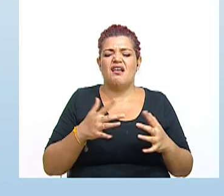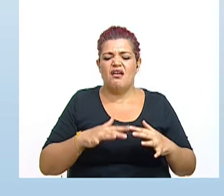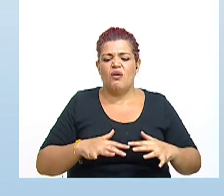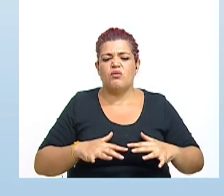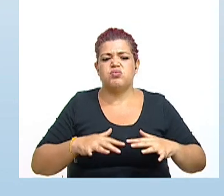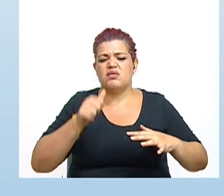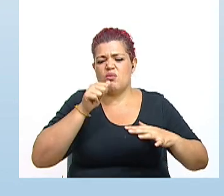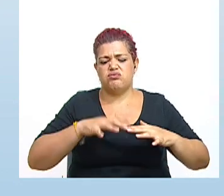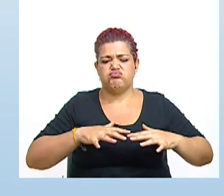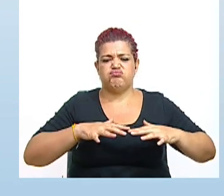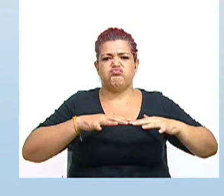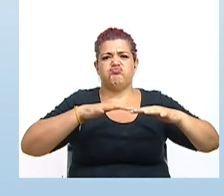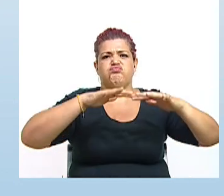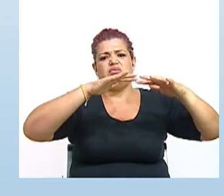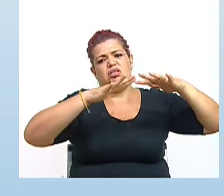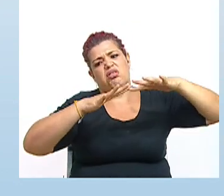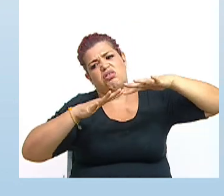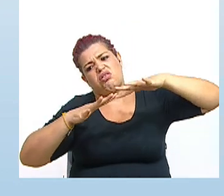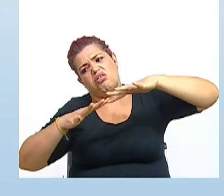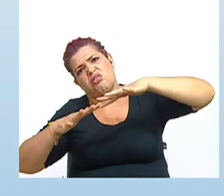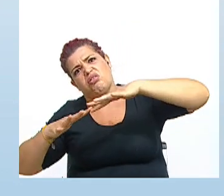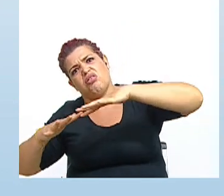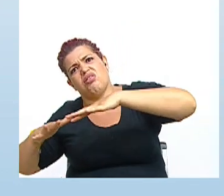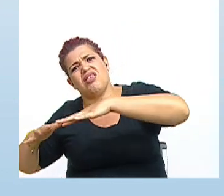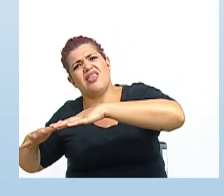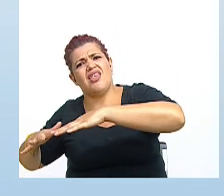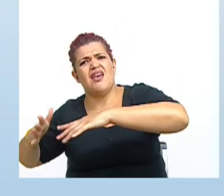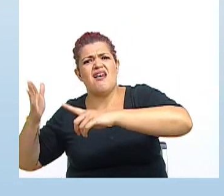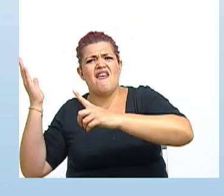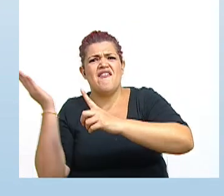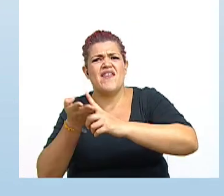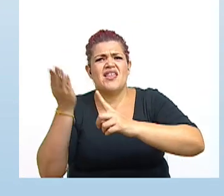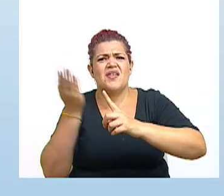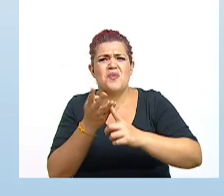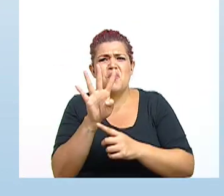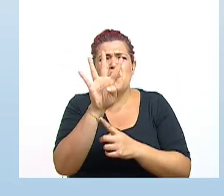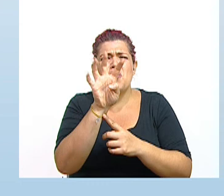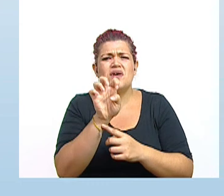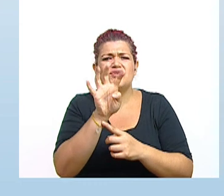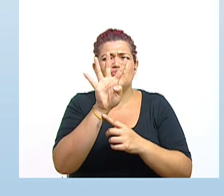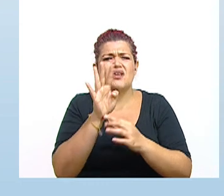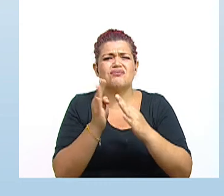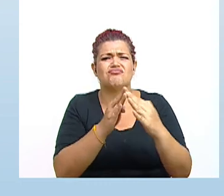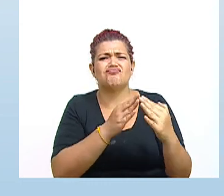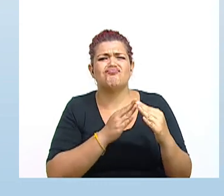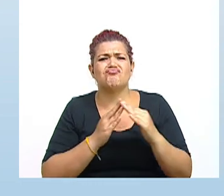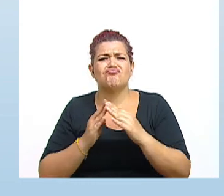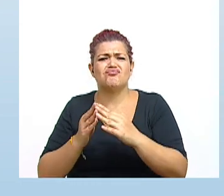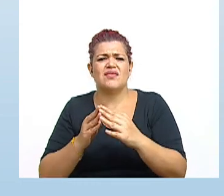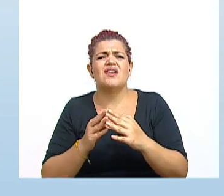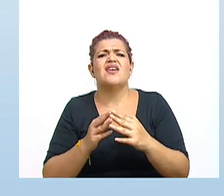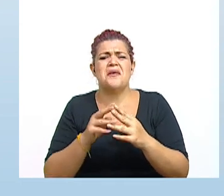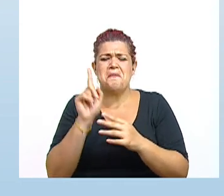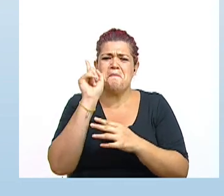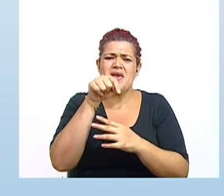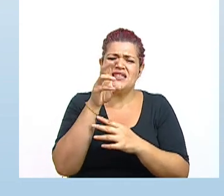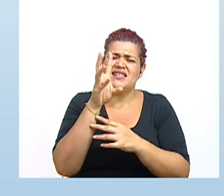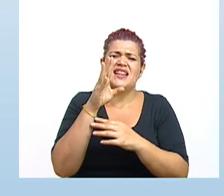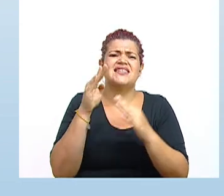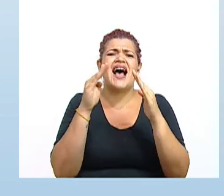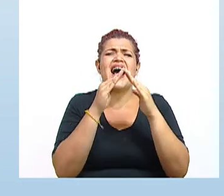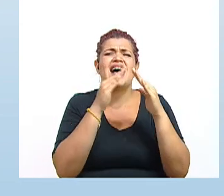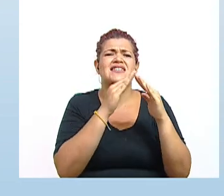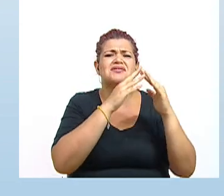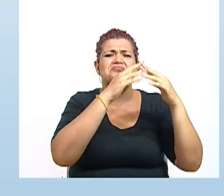inundaciones, deslizamientos, afectación a más de 400 comunidades y a más de 1.600 viviendas, daños